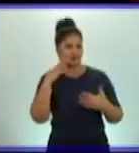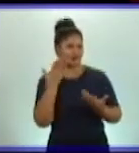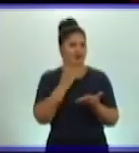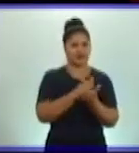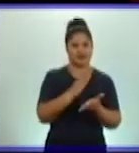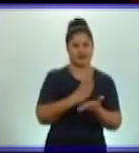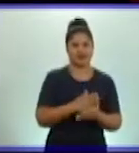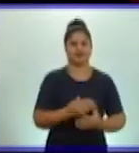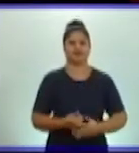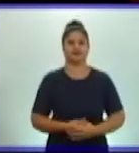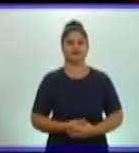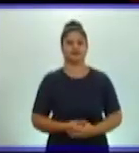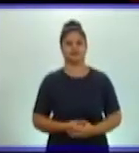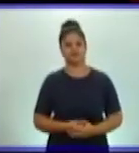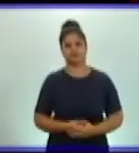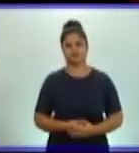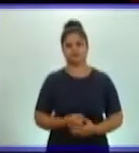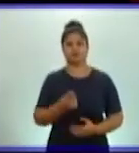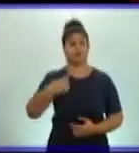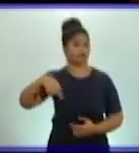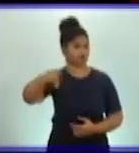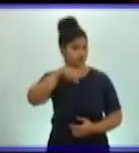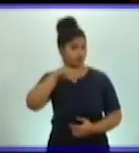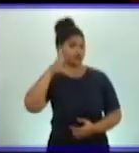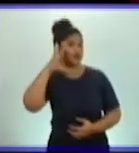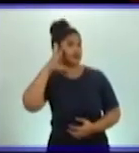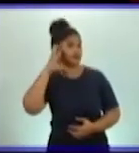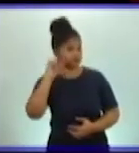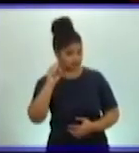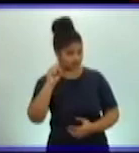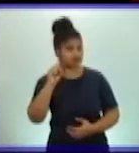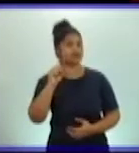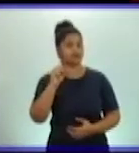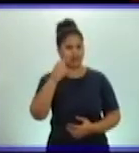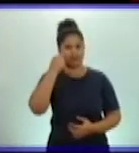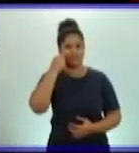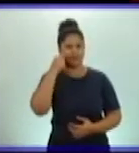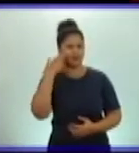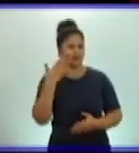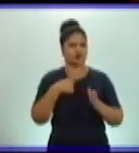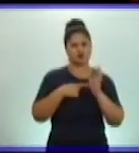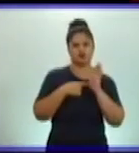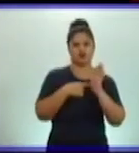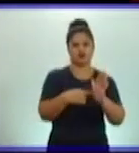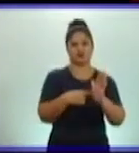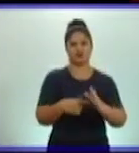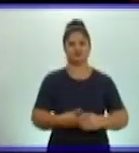retransmisiones. Entonces, todos muy atentos, quiero que presten atención a estos consejos que les traigo.